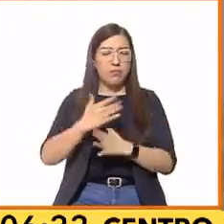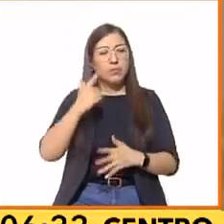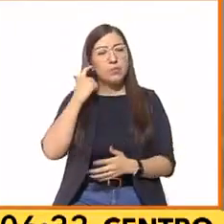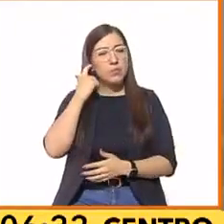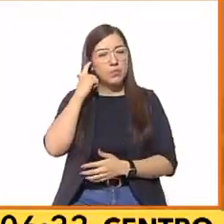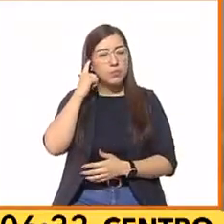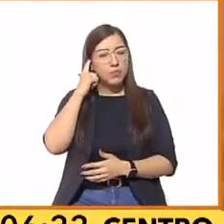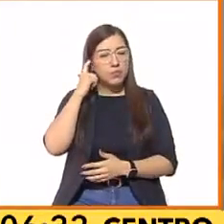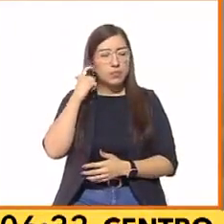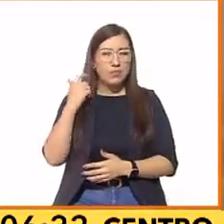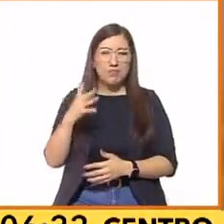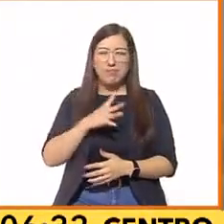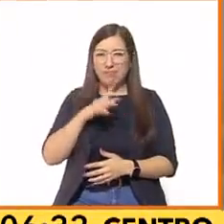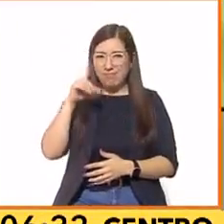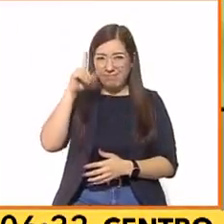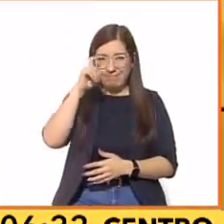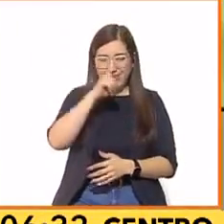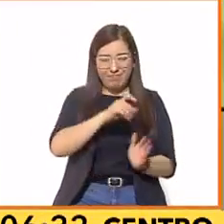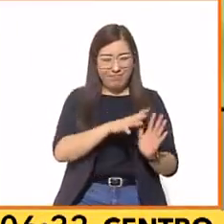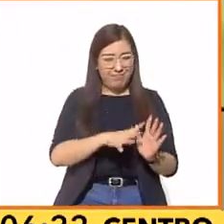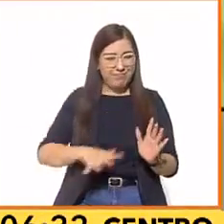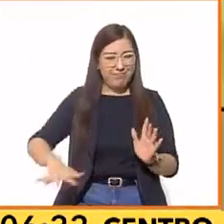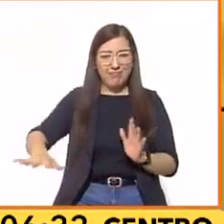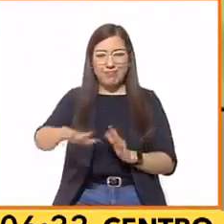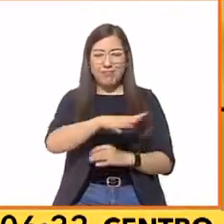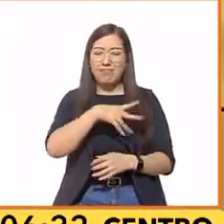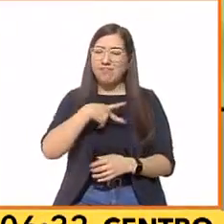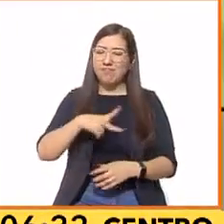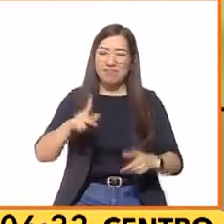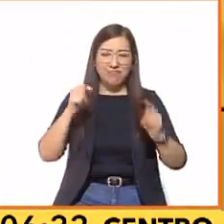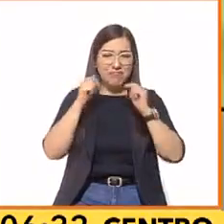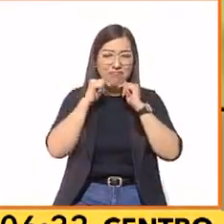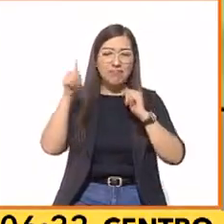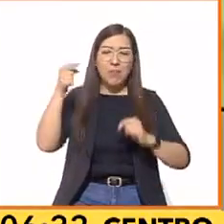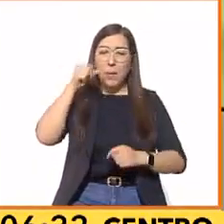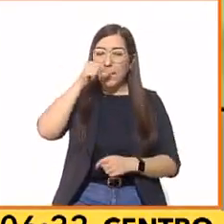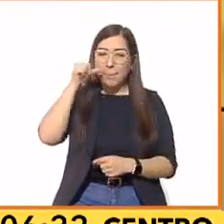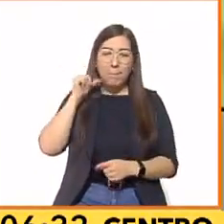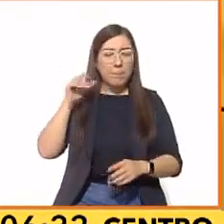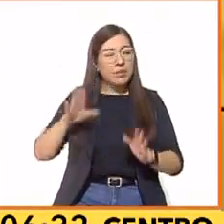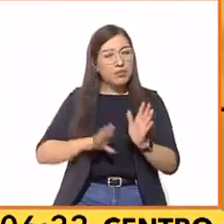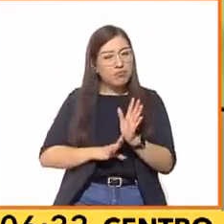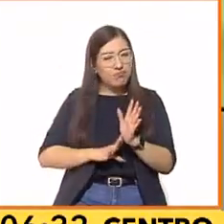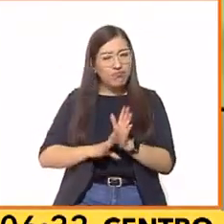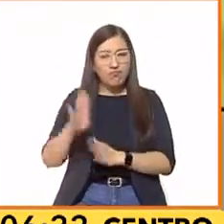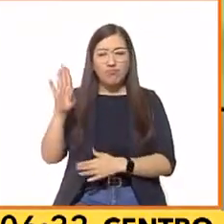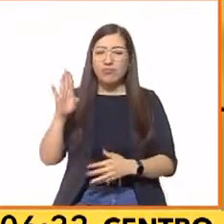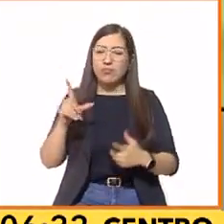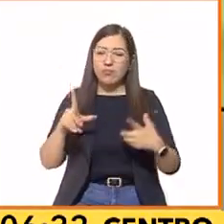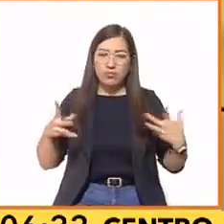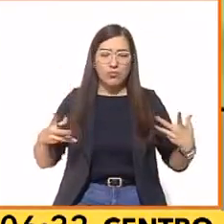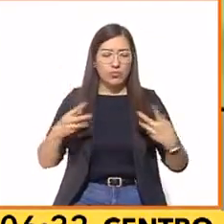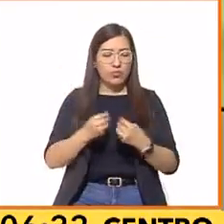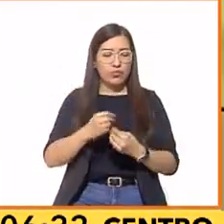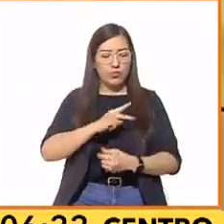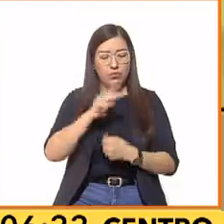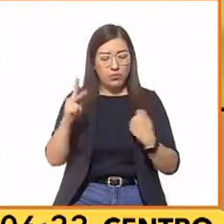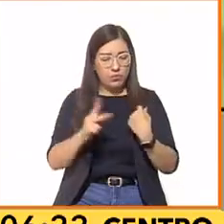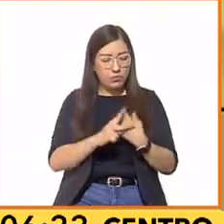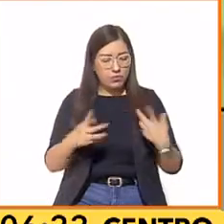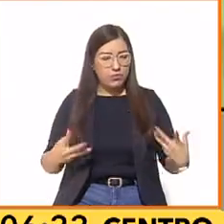condiciones, Juárez logró salir adelante. Claro. Y salió el país adelante con él. Entonces creo